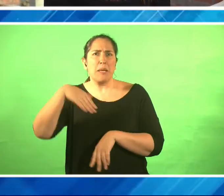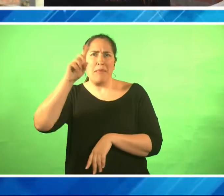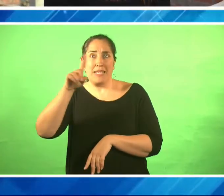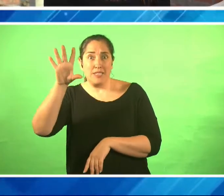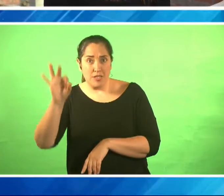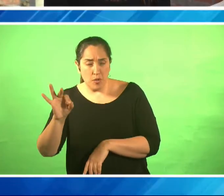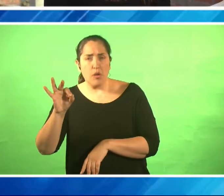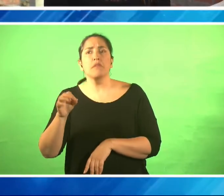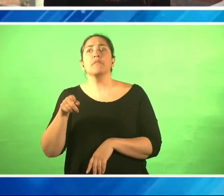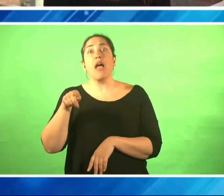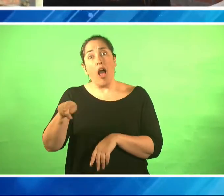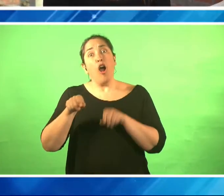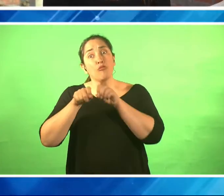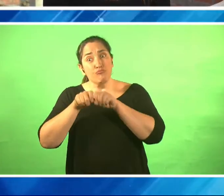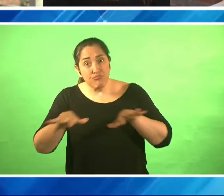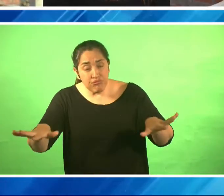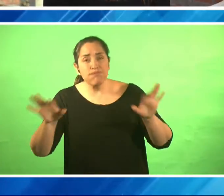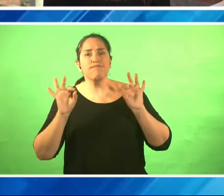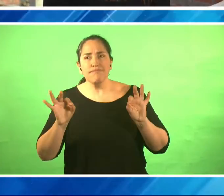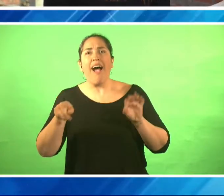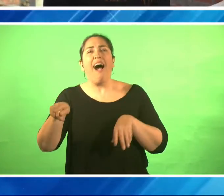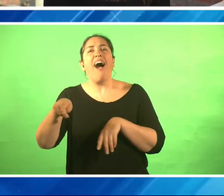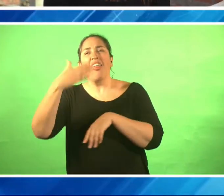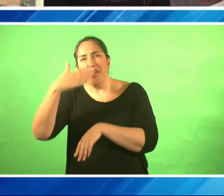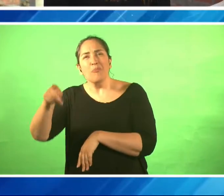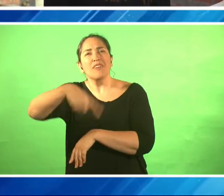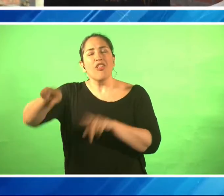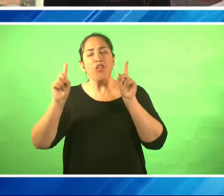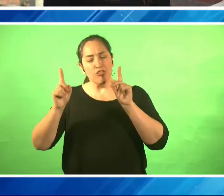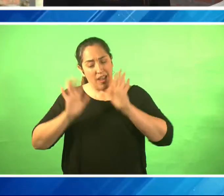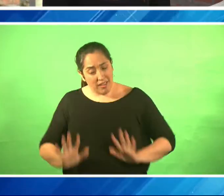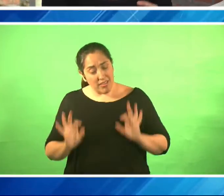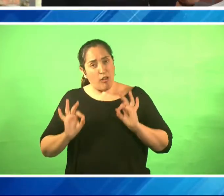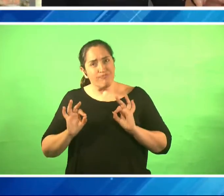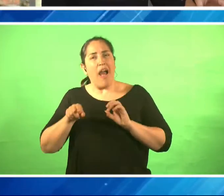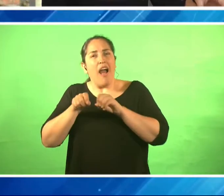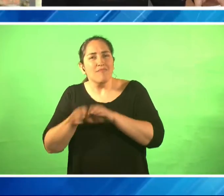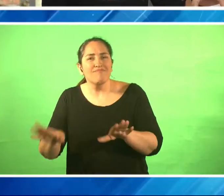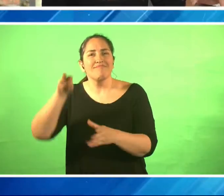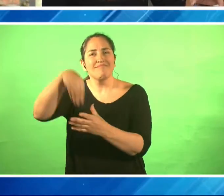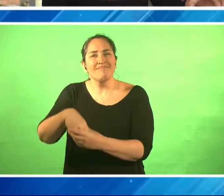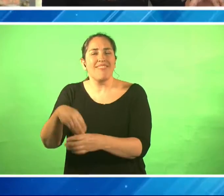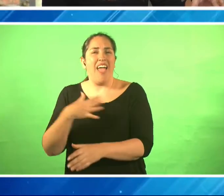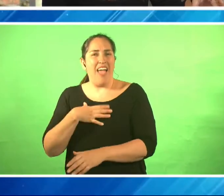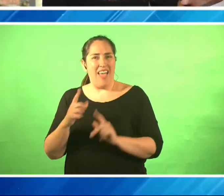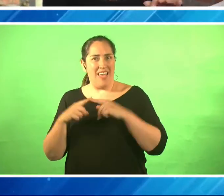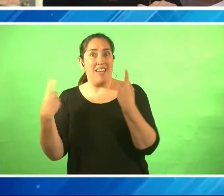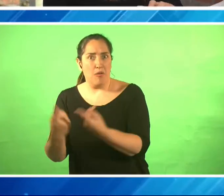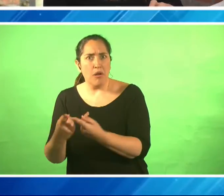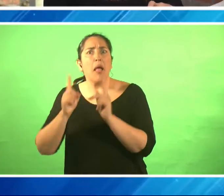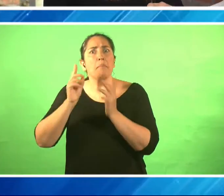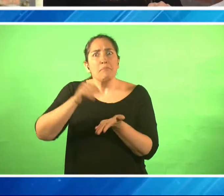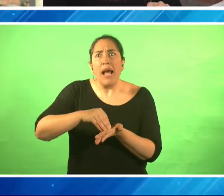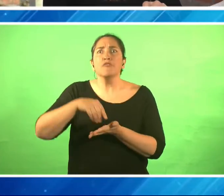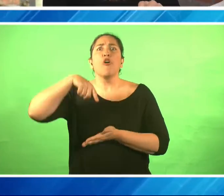los docentes lleven este programa a las aulas, sino que nos han ido llamando de otros